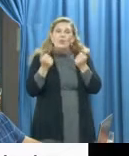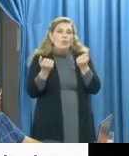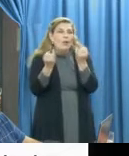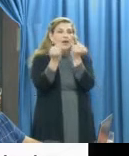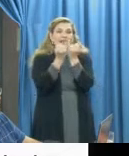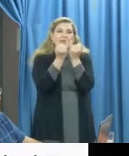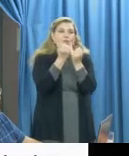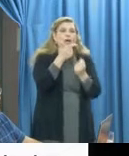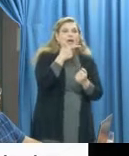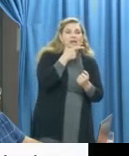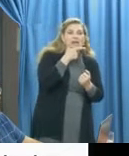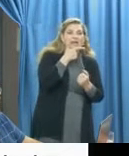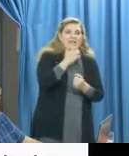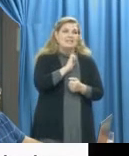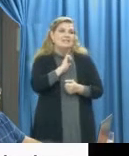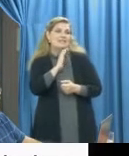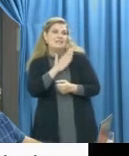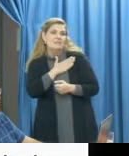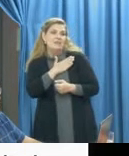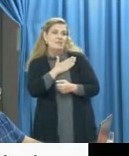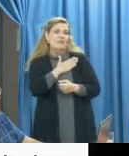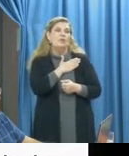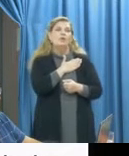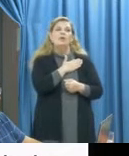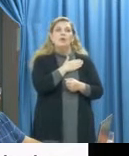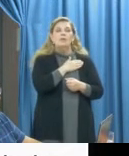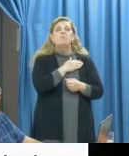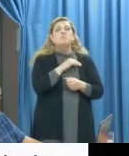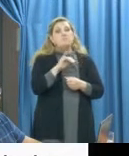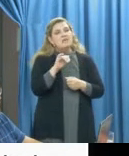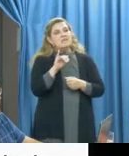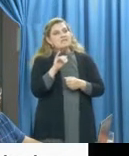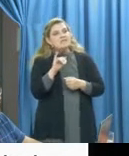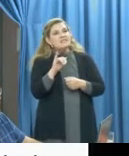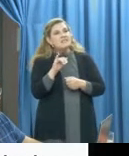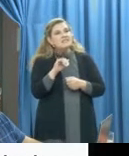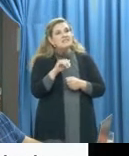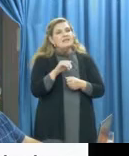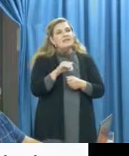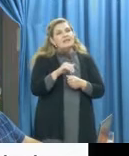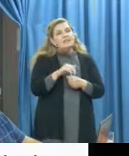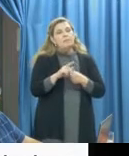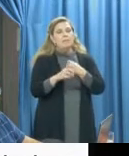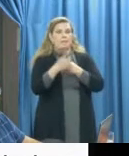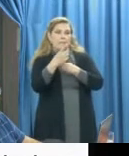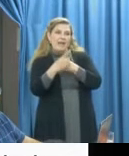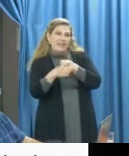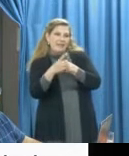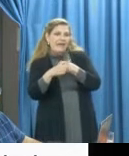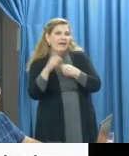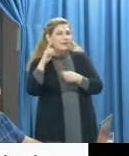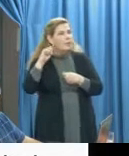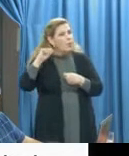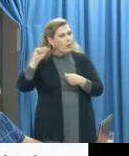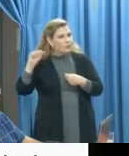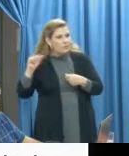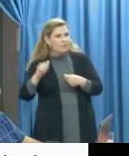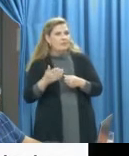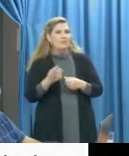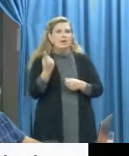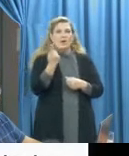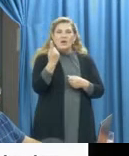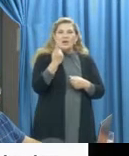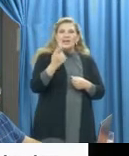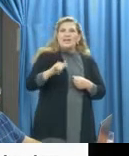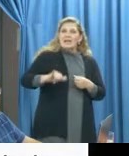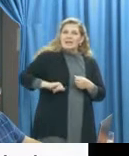en el inglés. La deficiencia o pérdida auditiva sí caería en hearing loss. Entonces, ¿qué nos